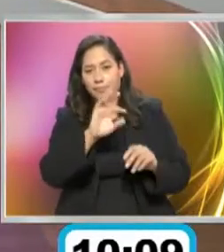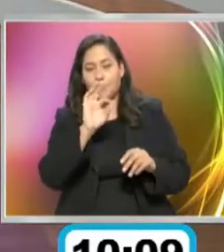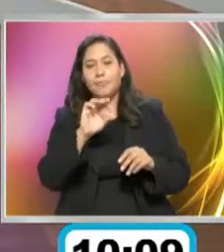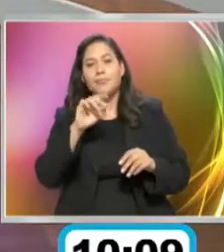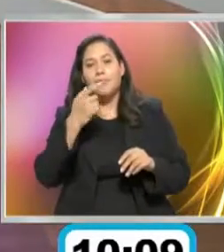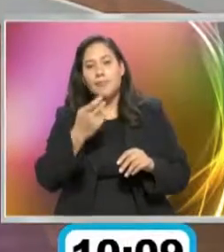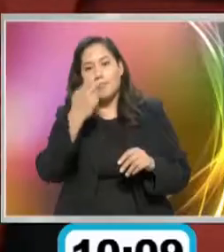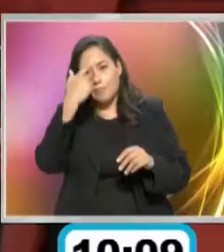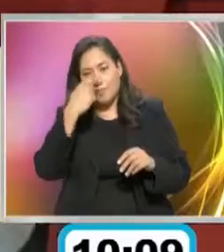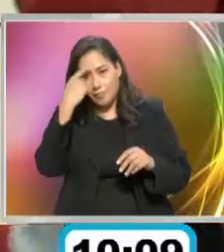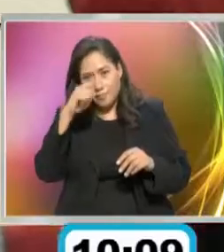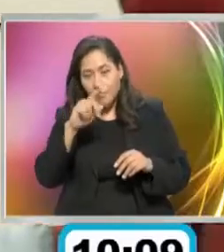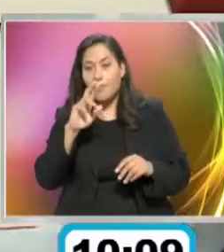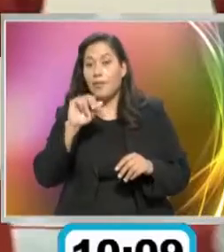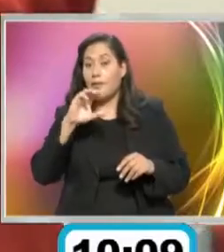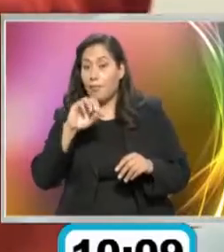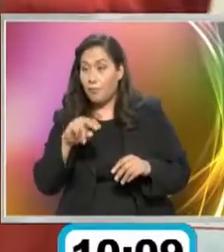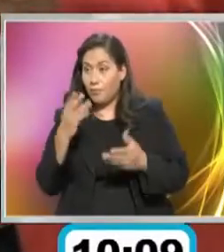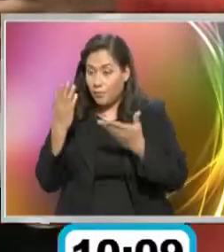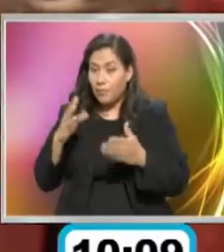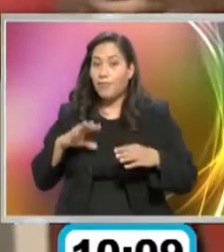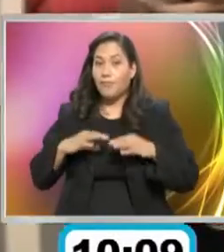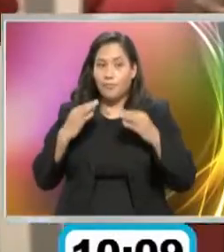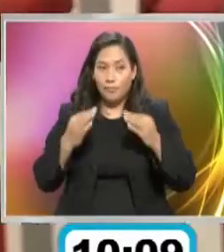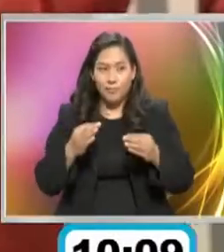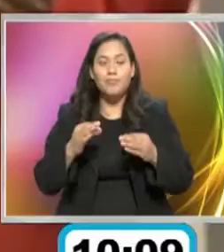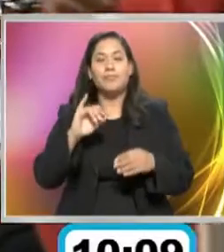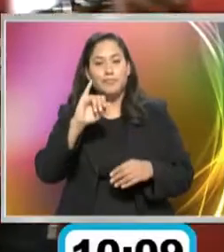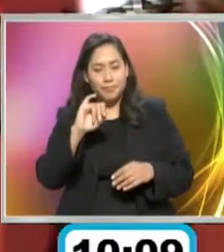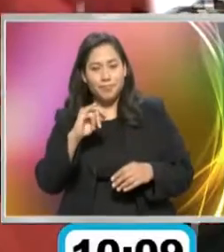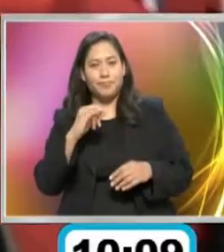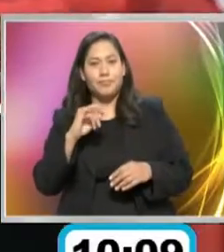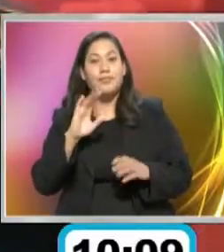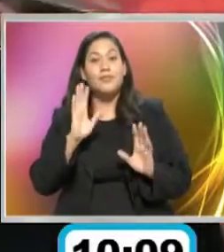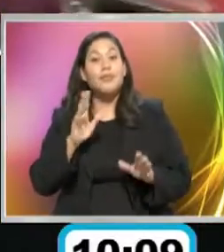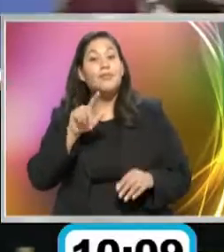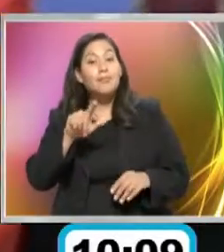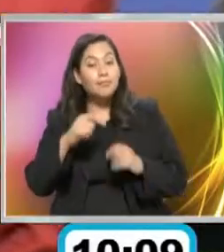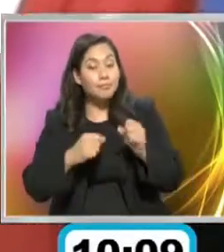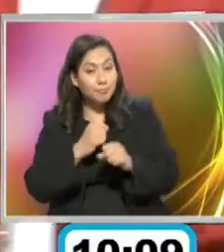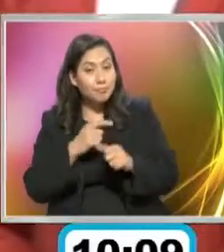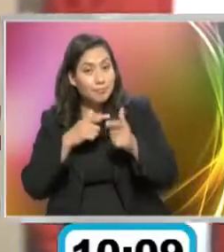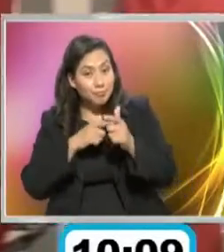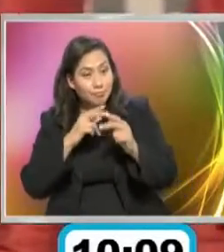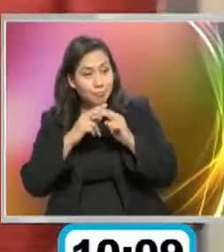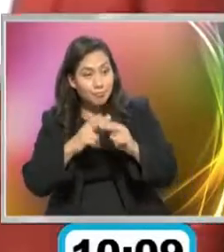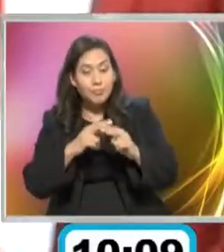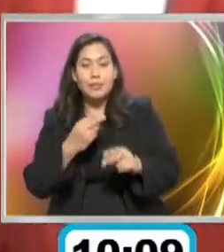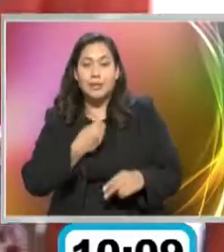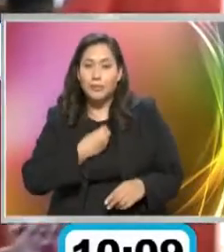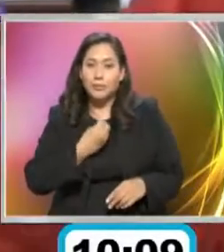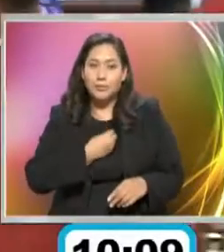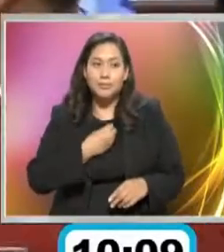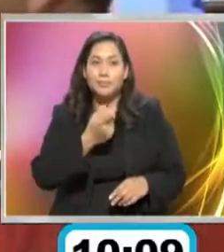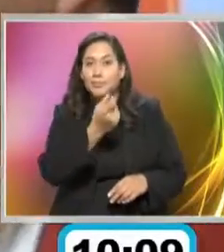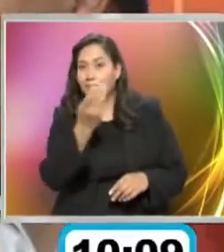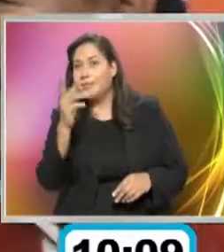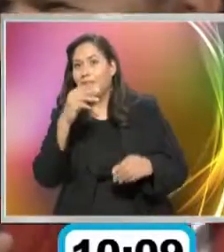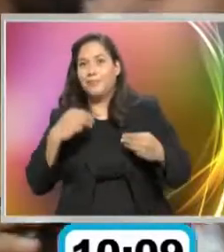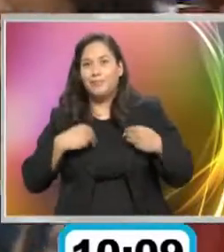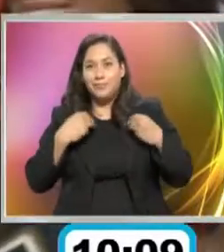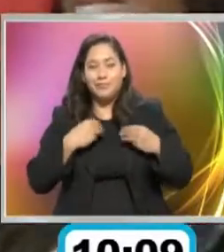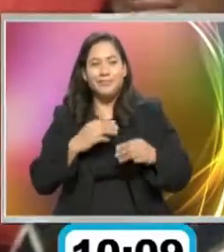noche es para ti. Ramón es uno de los fundadores. Así es, ya 17 años de trayectoria, aguantando a los